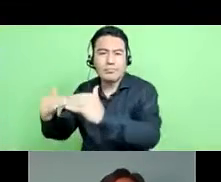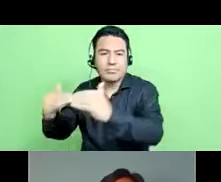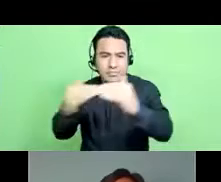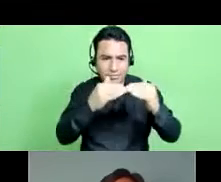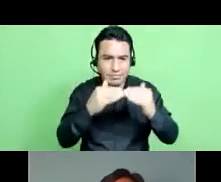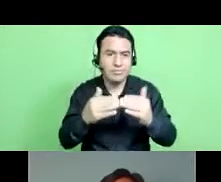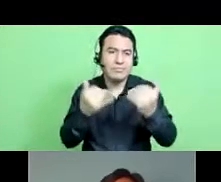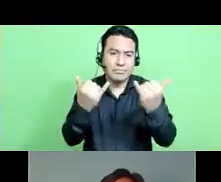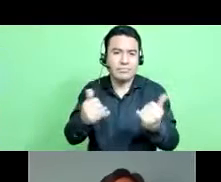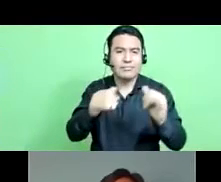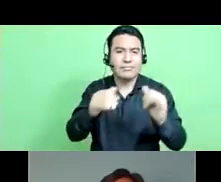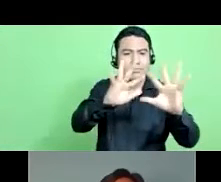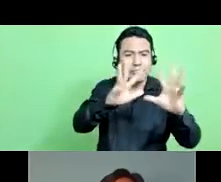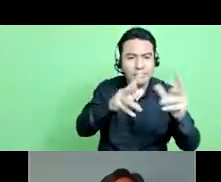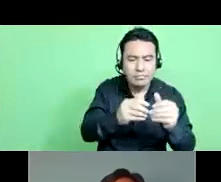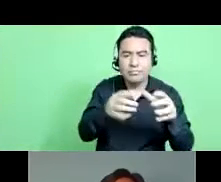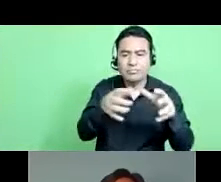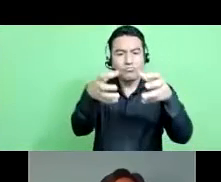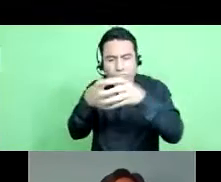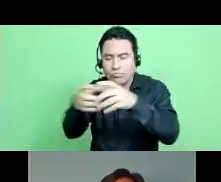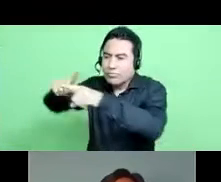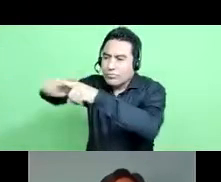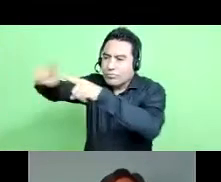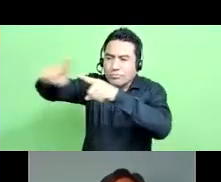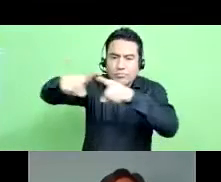para personas con discapacidad